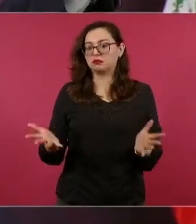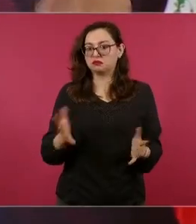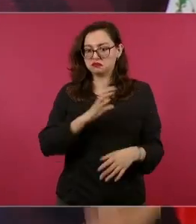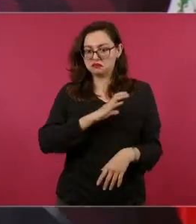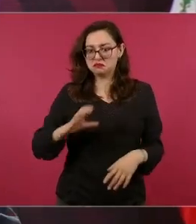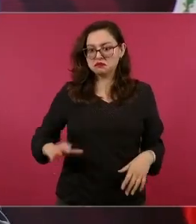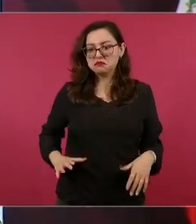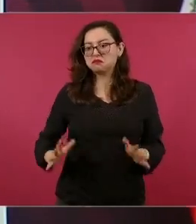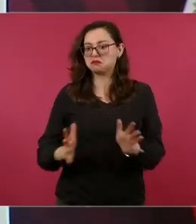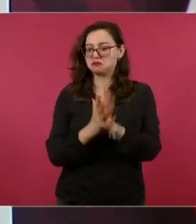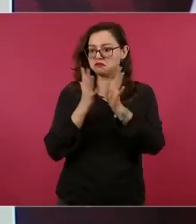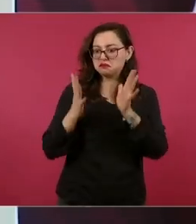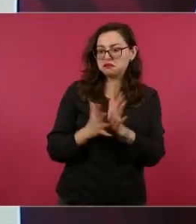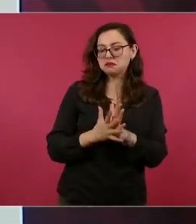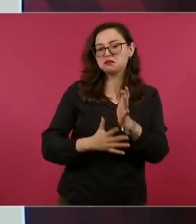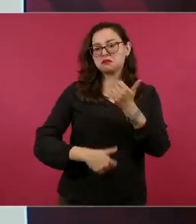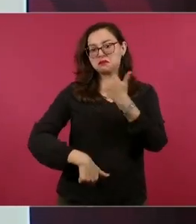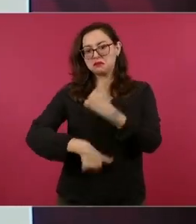aceptaron